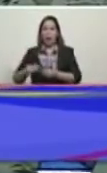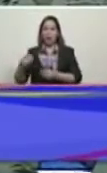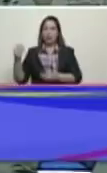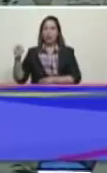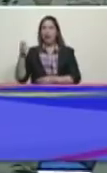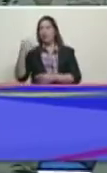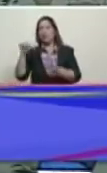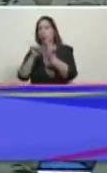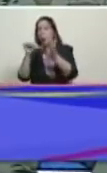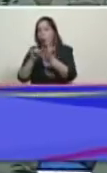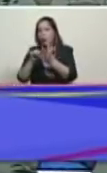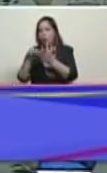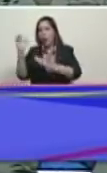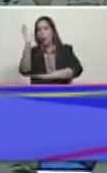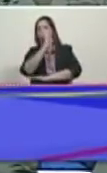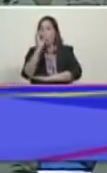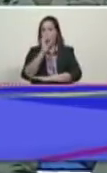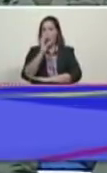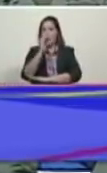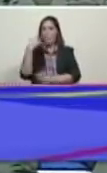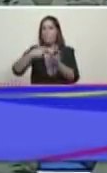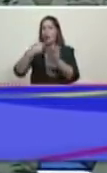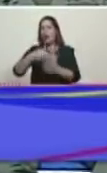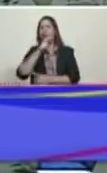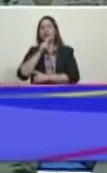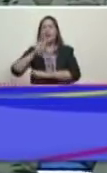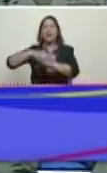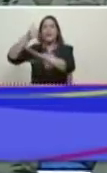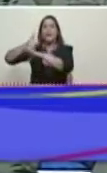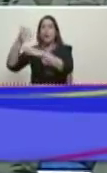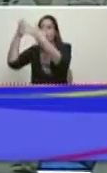financiada desde Washington. Máxima alerta,